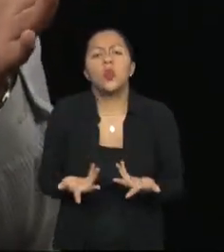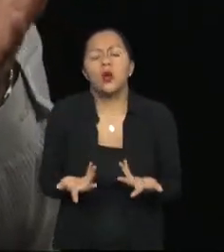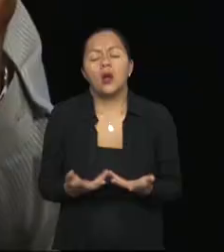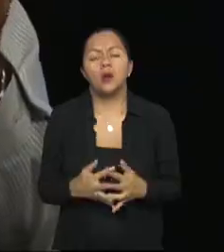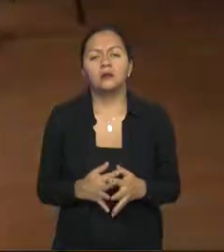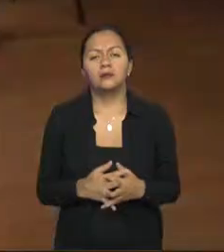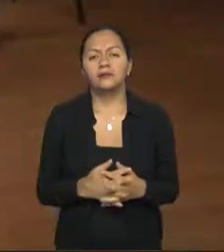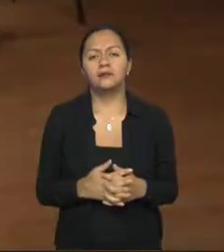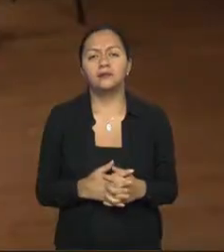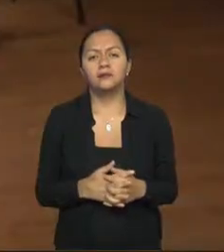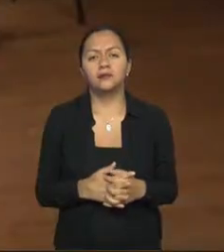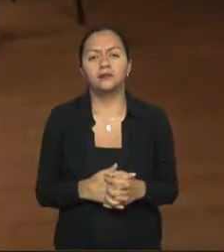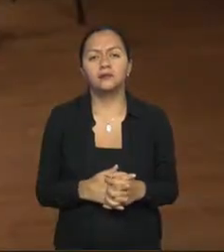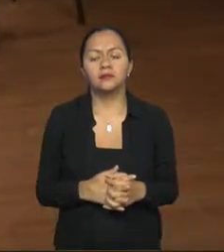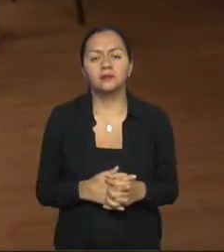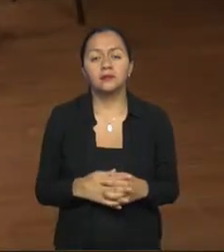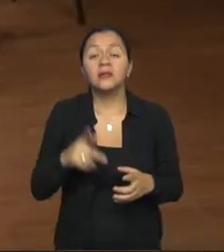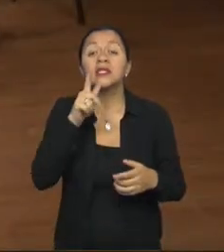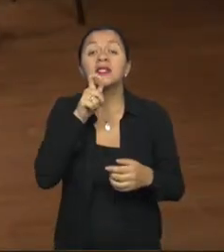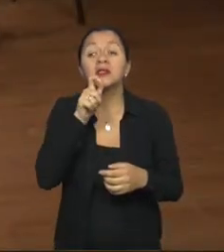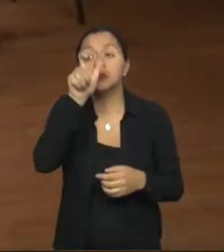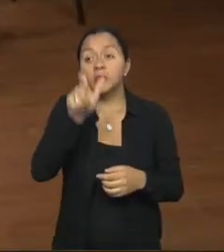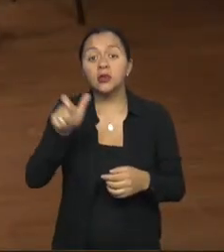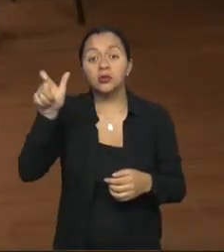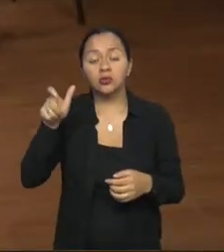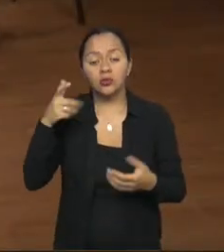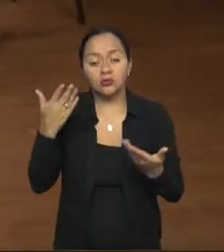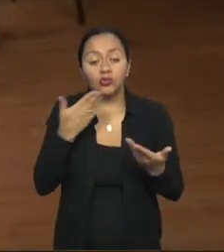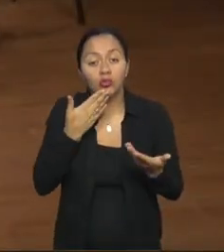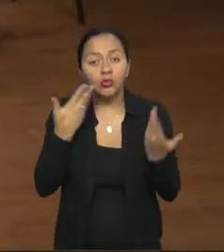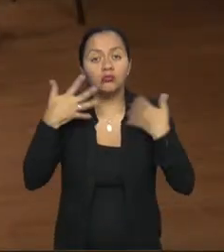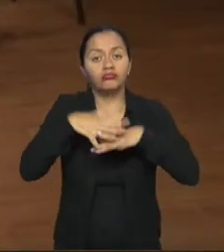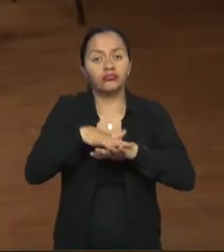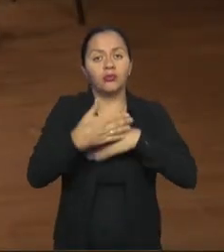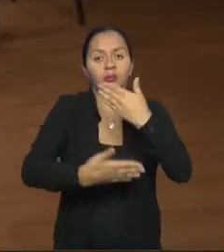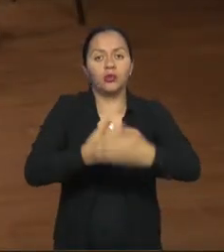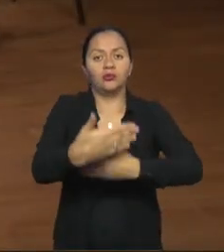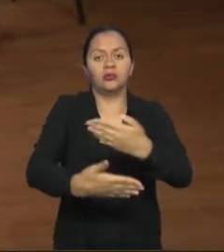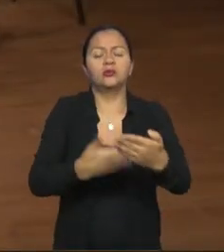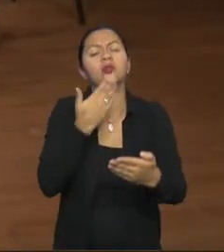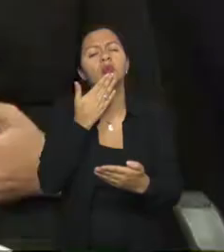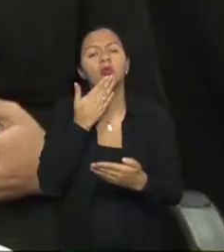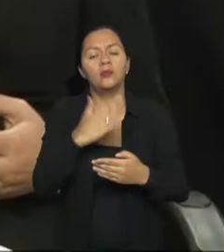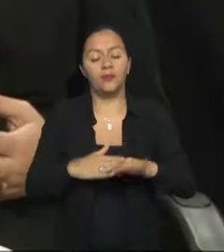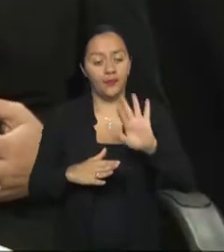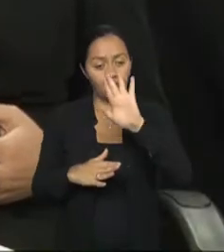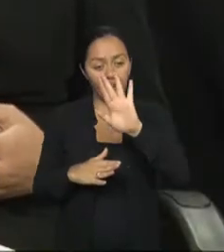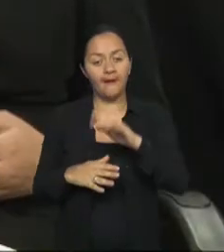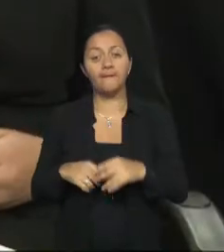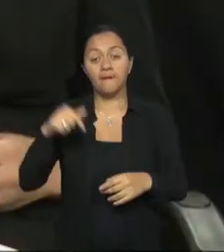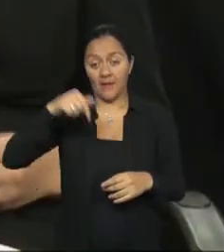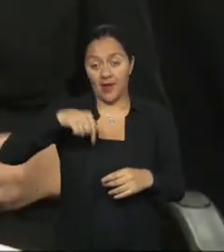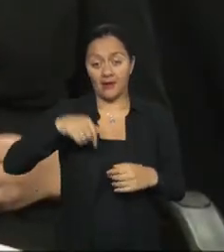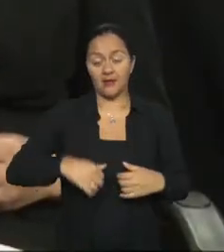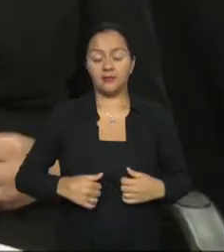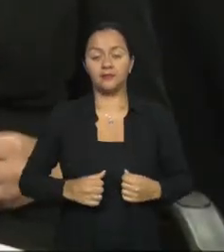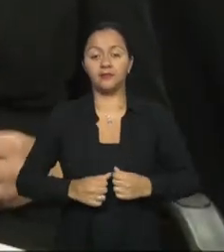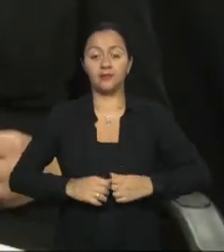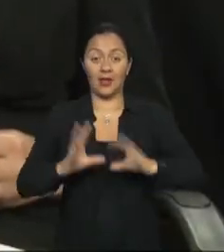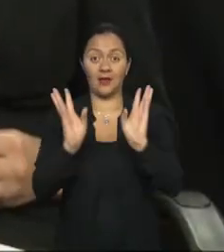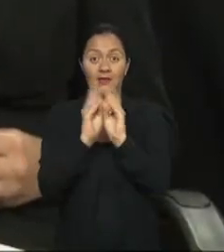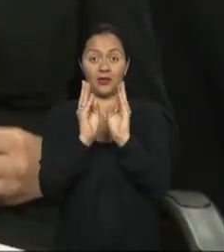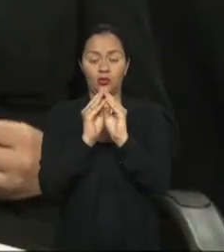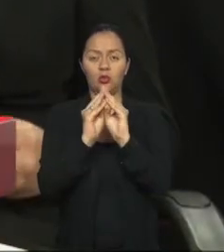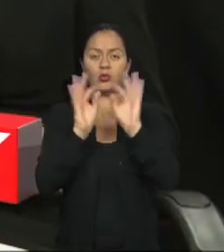para poder conocer y quiénes deberían estar inmiscuidos en este proceso? Bueno, en este evento es muy